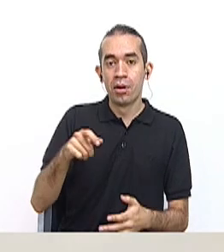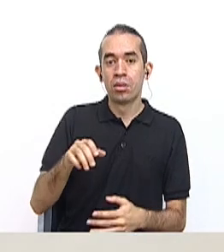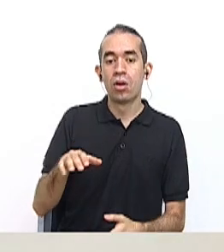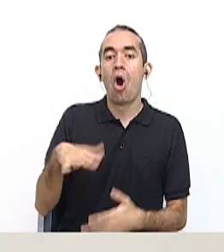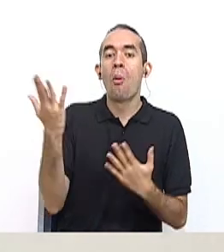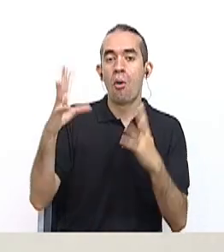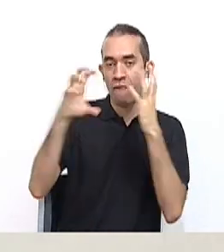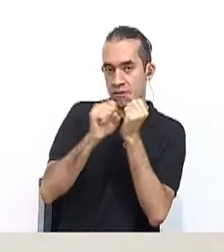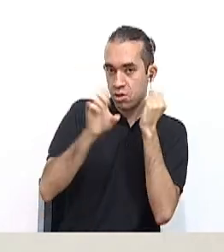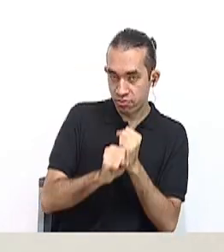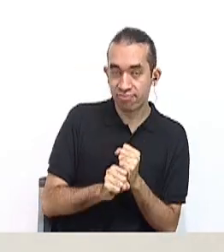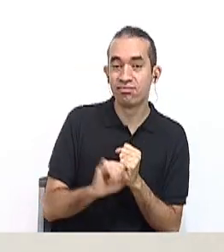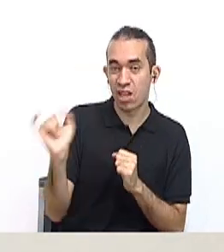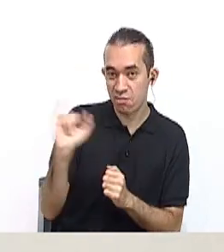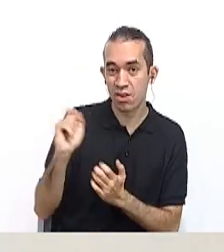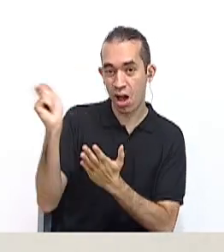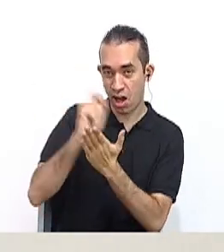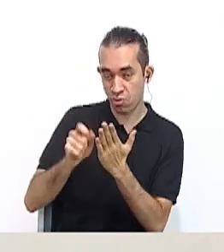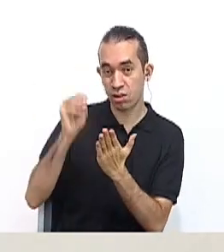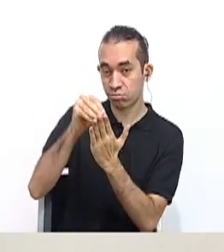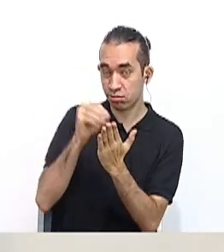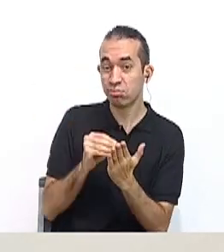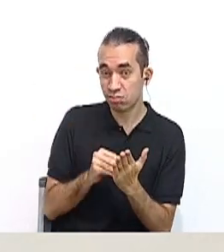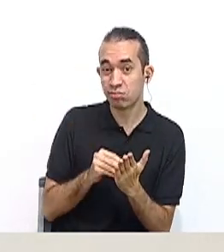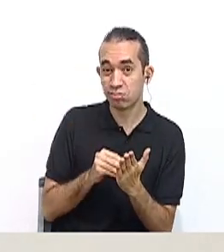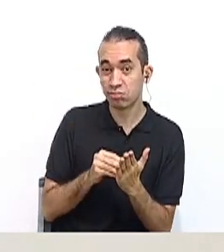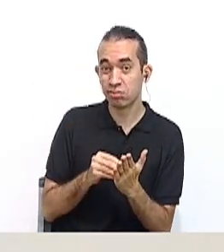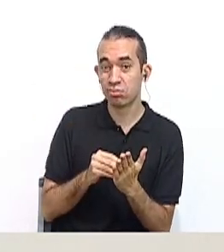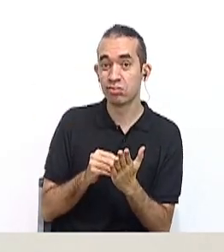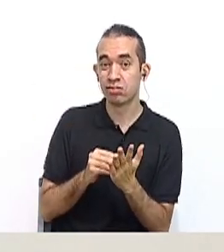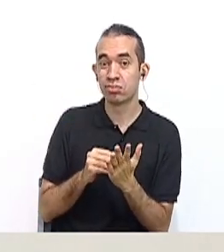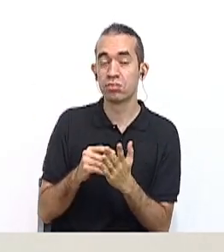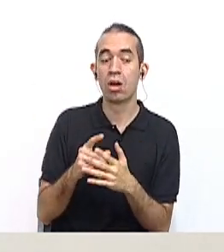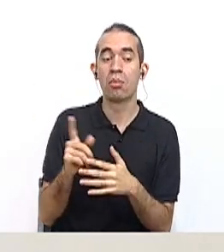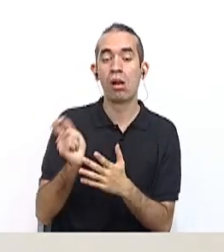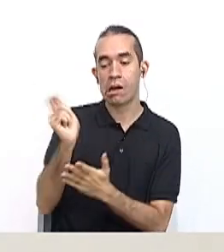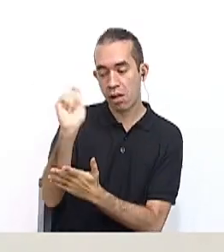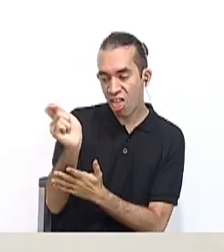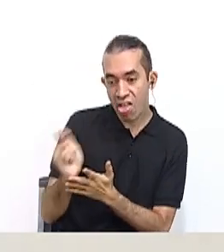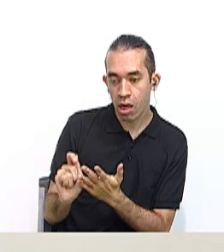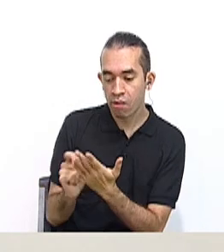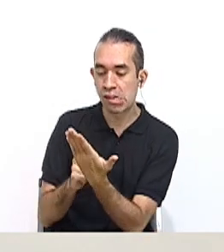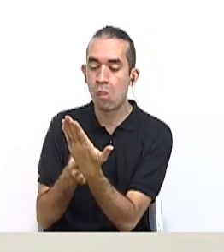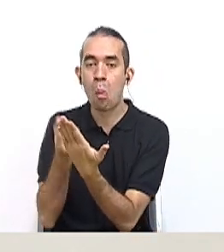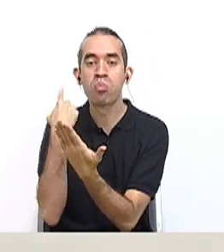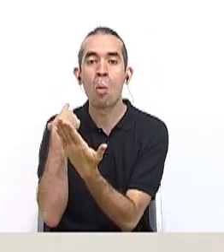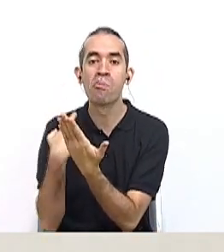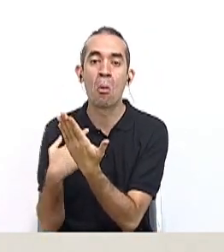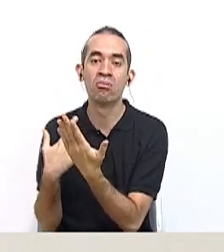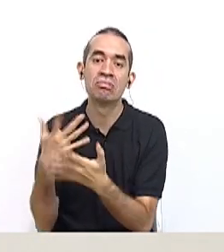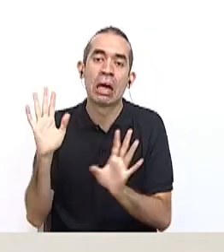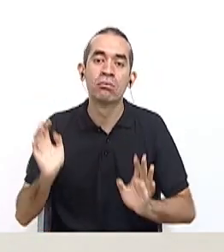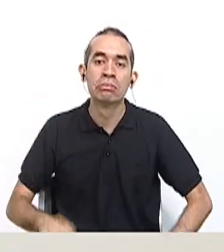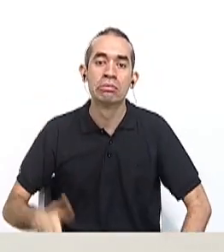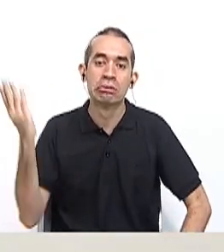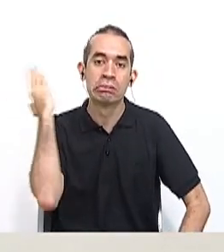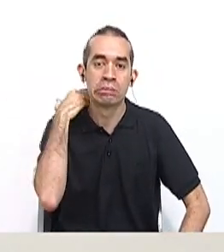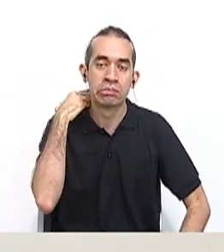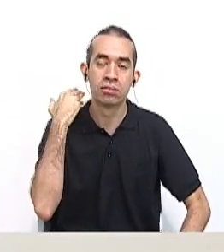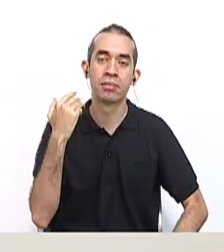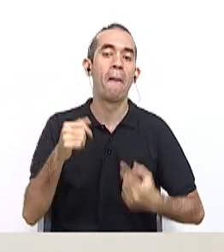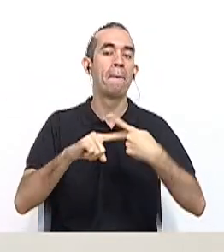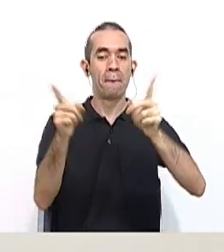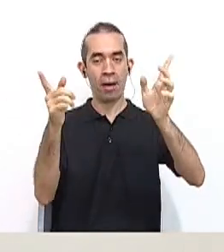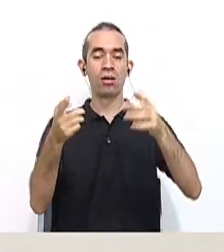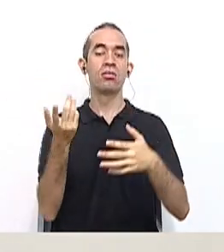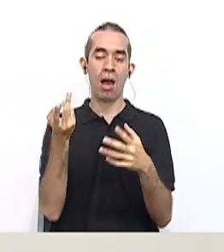hacer resúmenes y anotar los datos. No hay que apuntar primero unos garabatos y luego no los entendí. Pero ya vi de nuevo